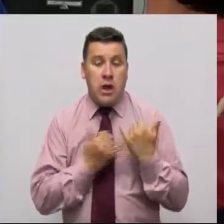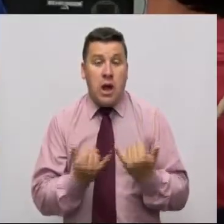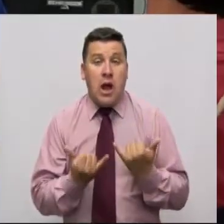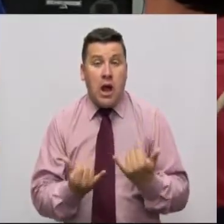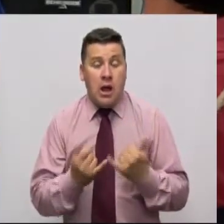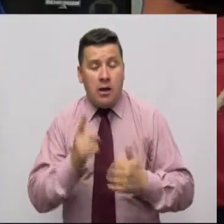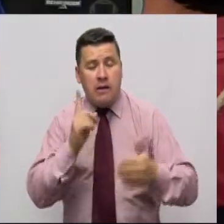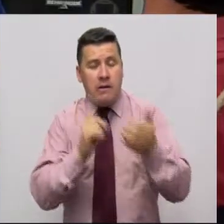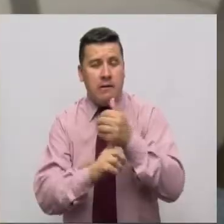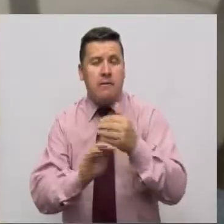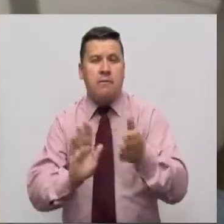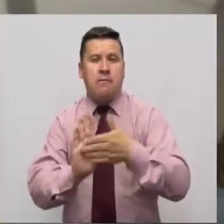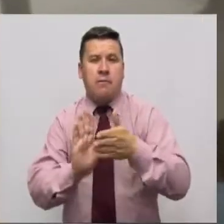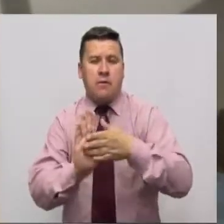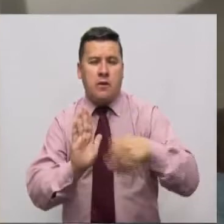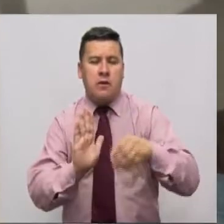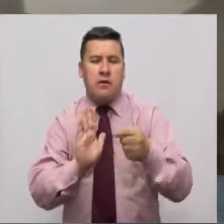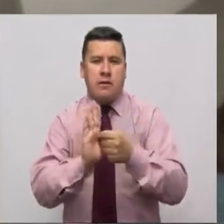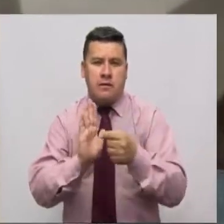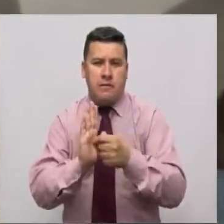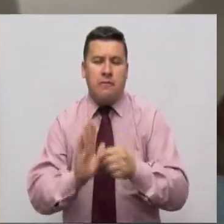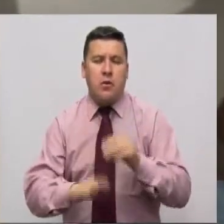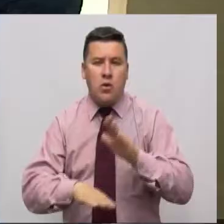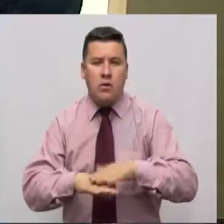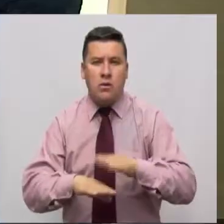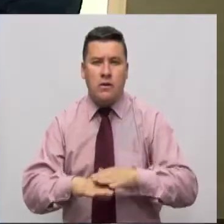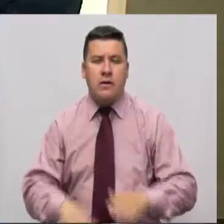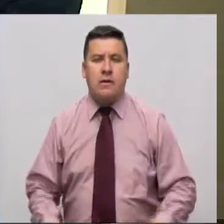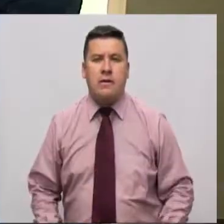caso y en la actualidad se encuentra notificado a las